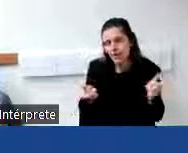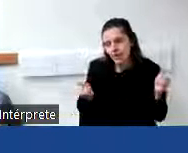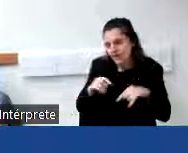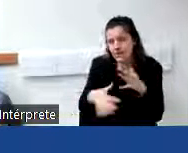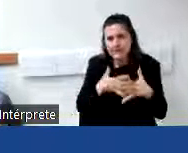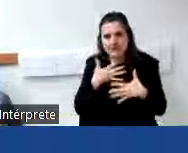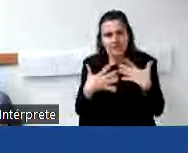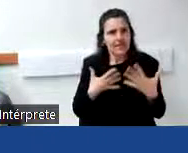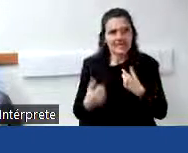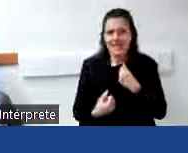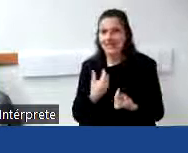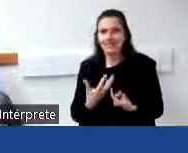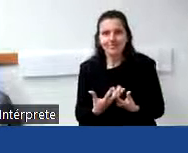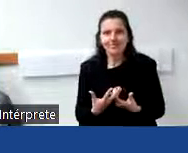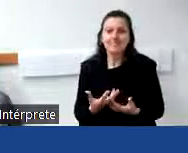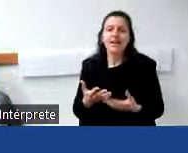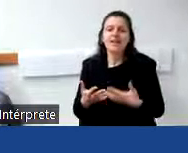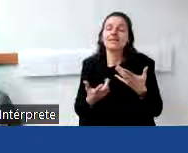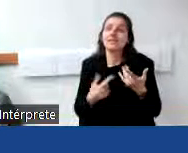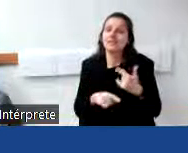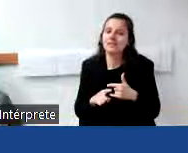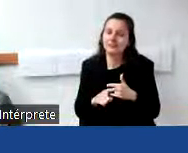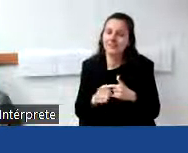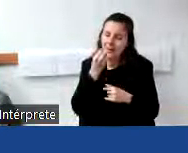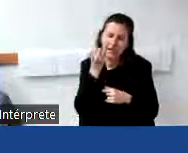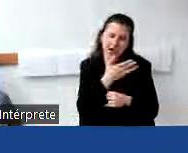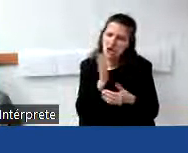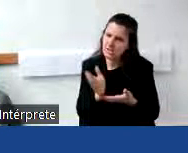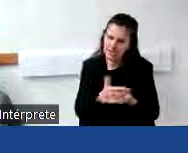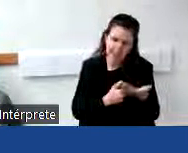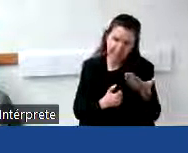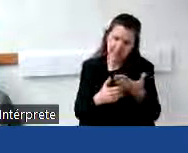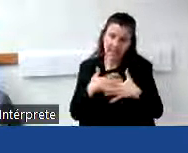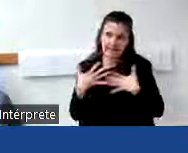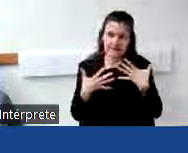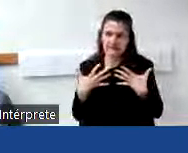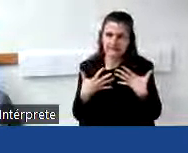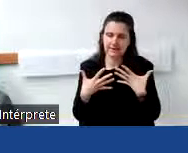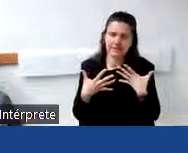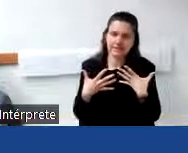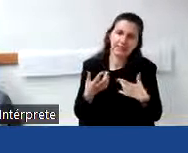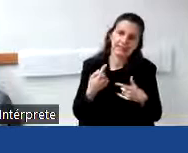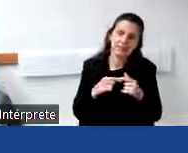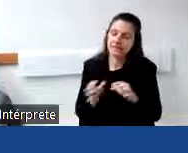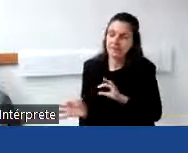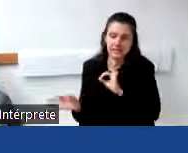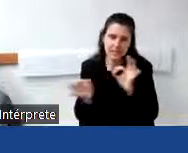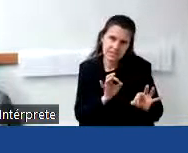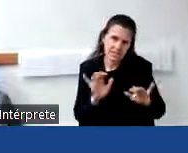persona con discapacidad psíquica, que es vital poder evitarla para tener una consulta